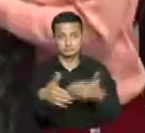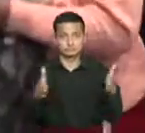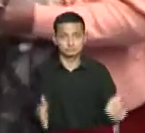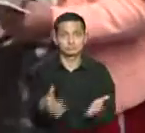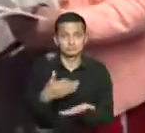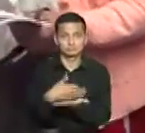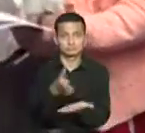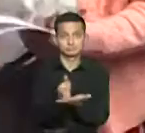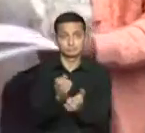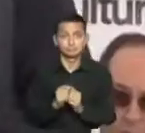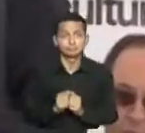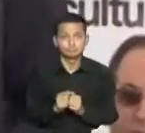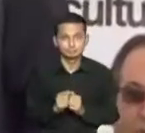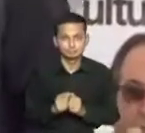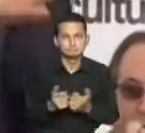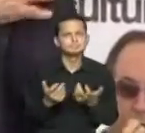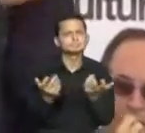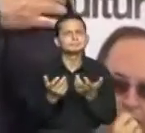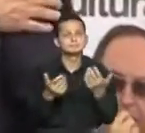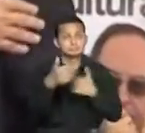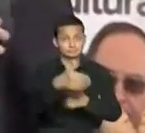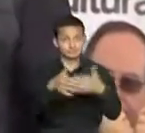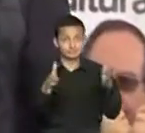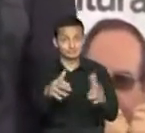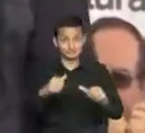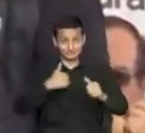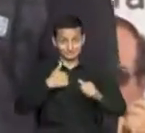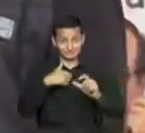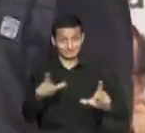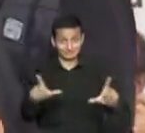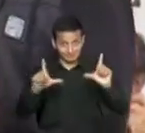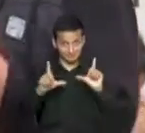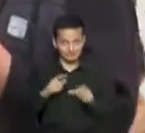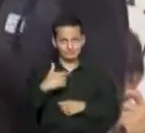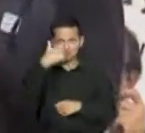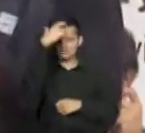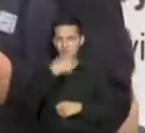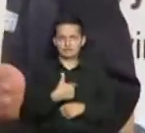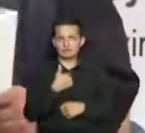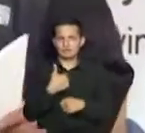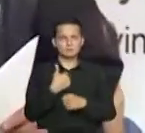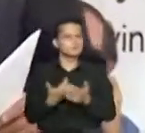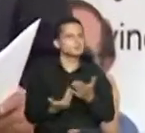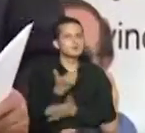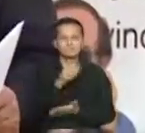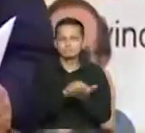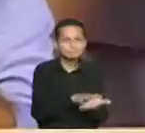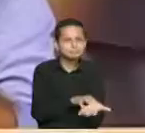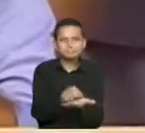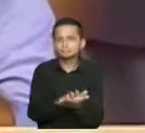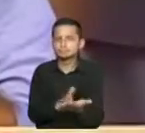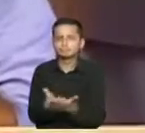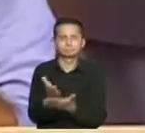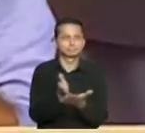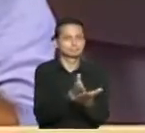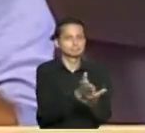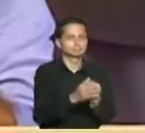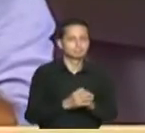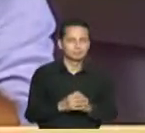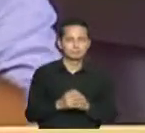Agricultura. Los títulos de propiedad se convierten en una herramienta para que los agricultores emprendan nuevos proyectos.